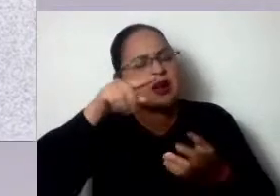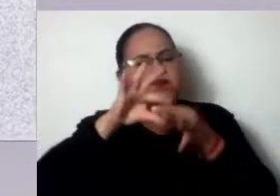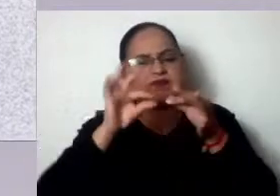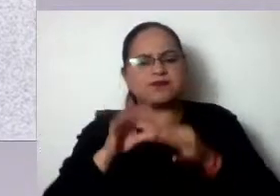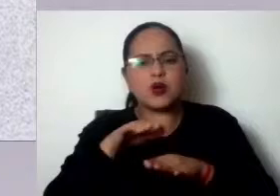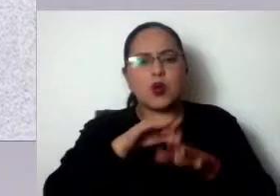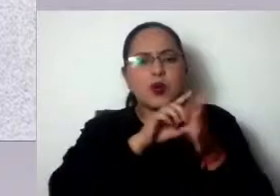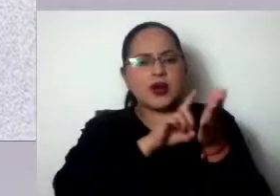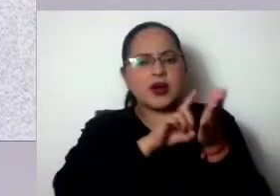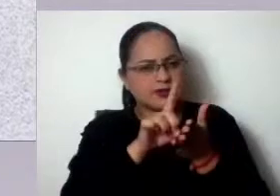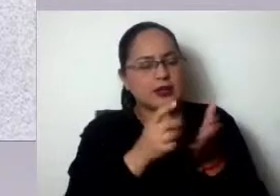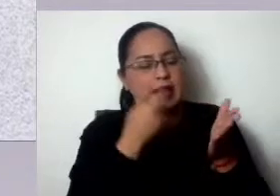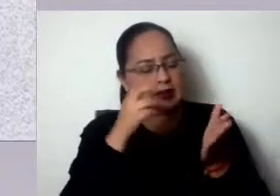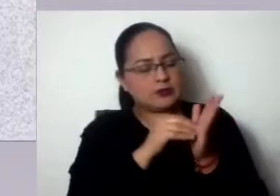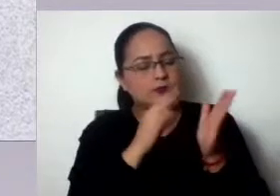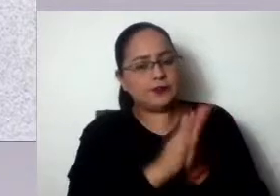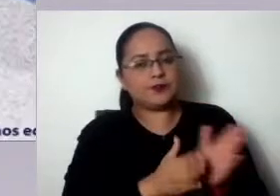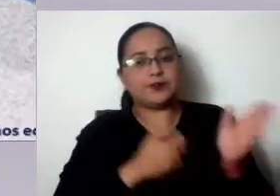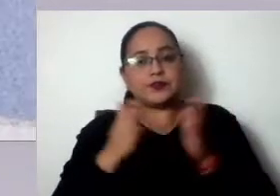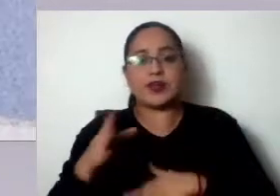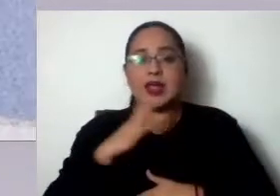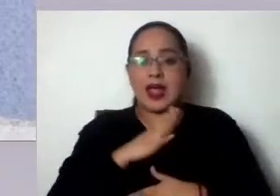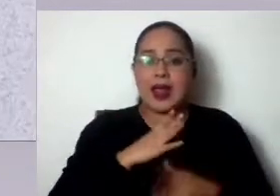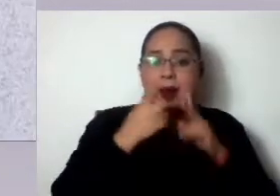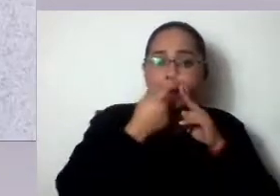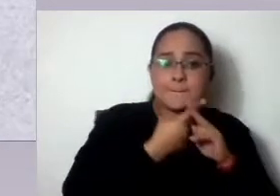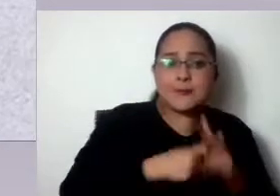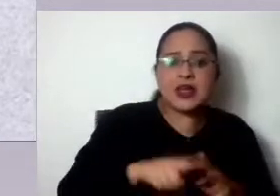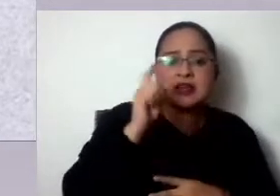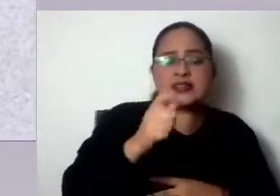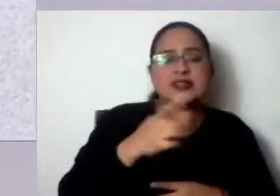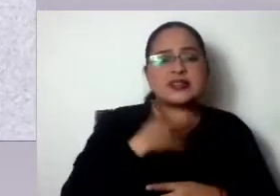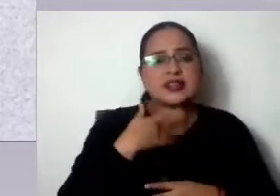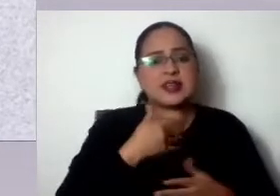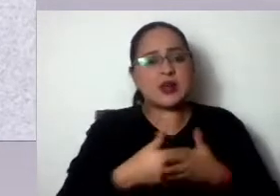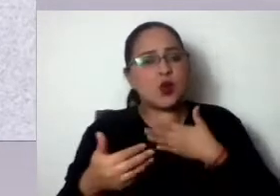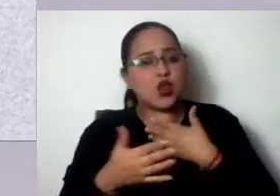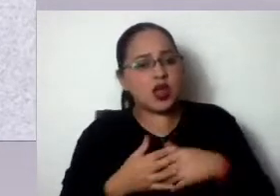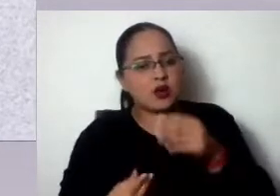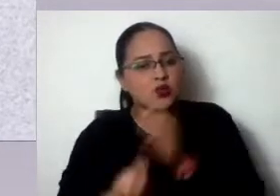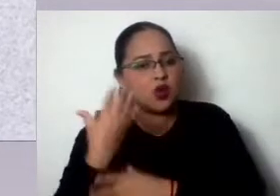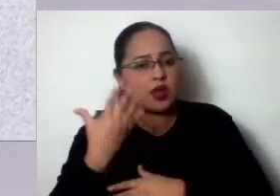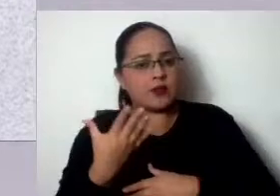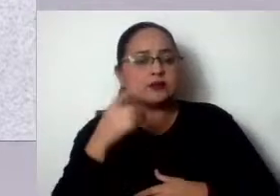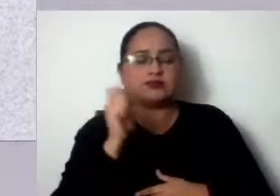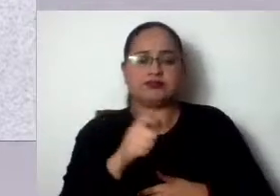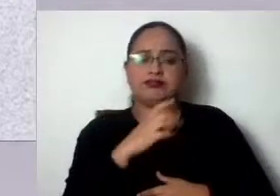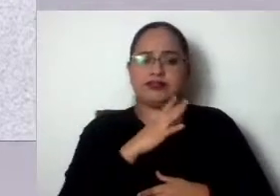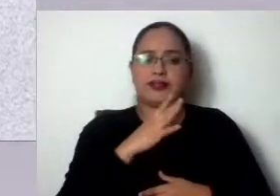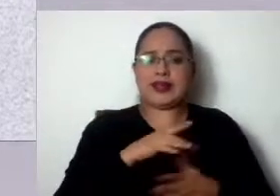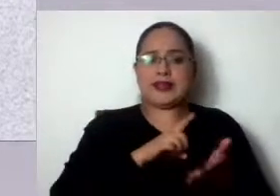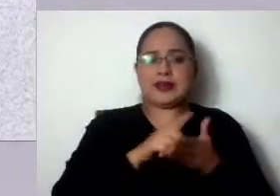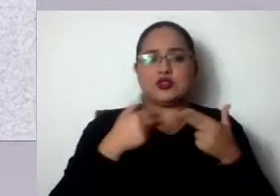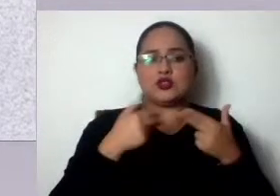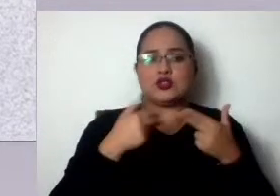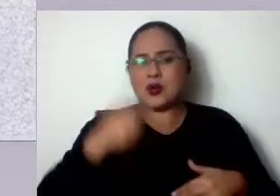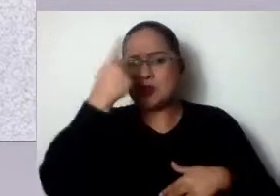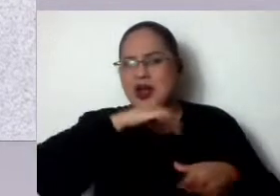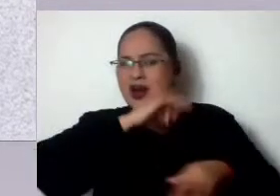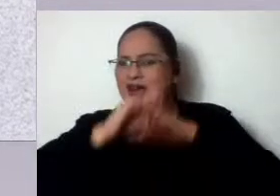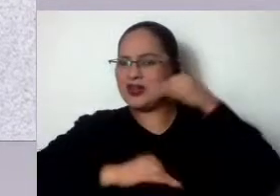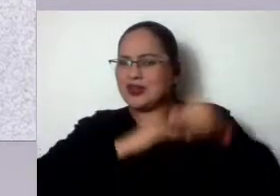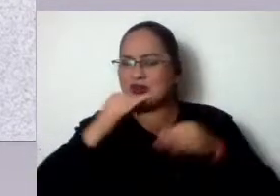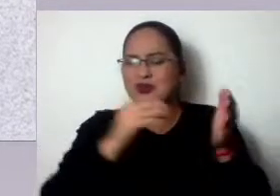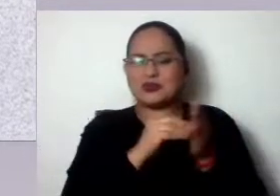resultó un aspecto novedoso desde el primer momento el proceso de generalización de los derechos humanos que no